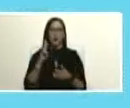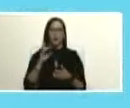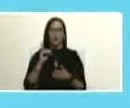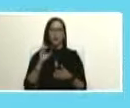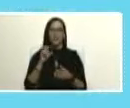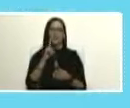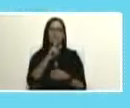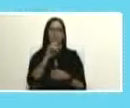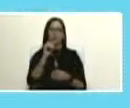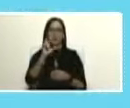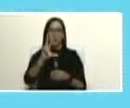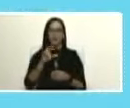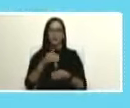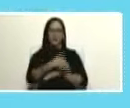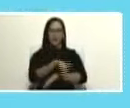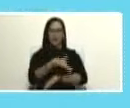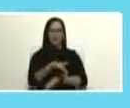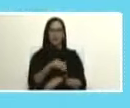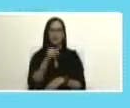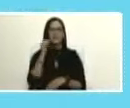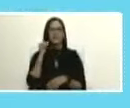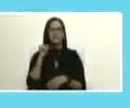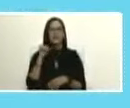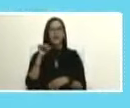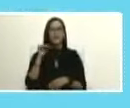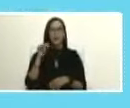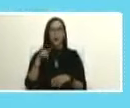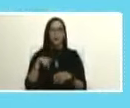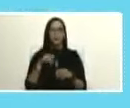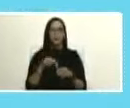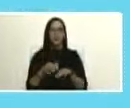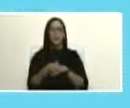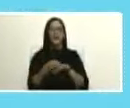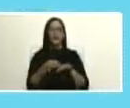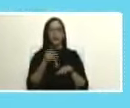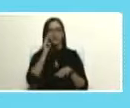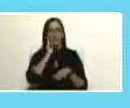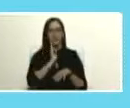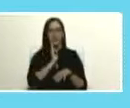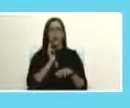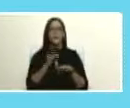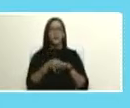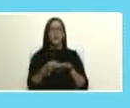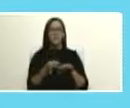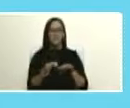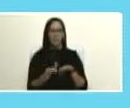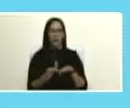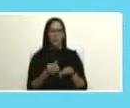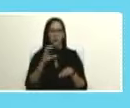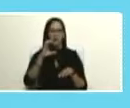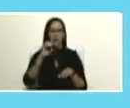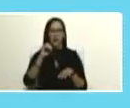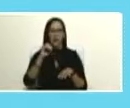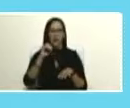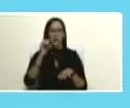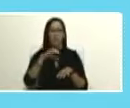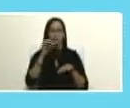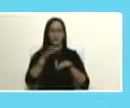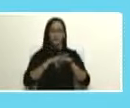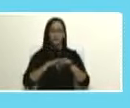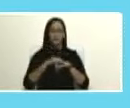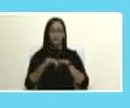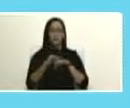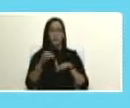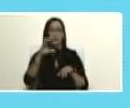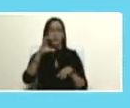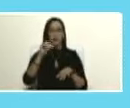UD103. Calle Simón Planas, parroquia Simón Bolívar, municipio Caroní, mejor conocido como